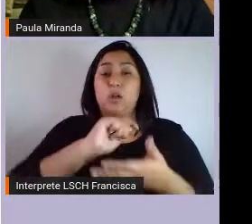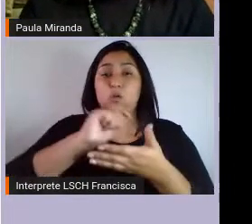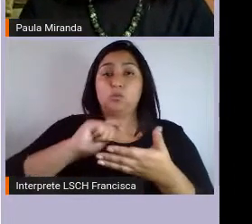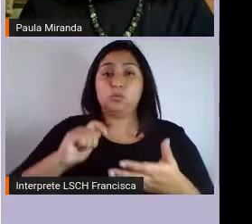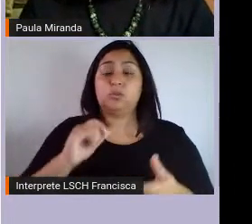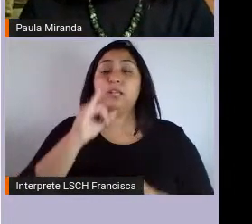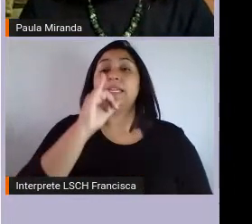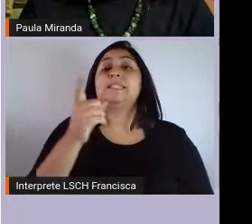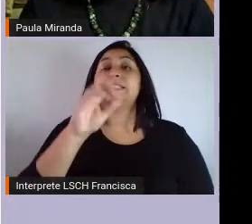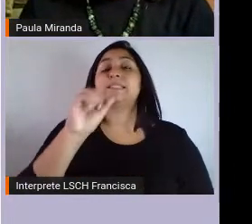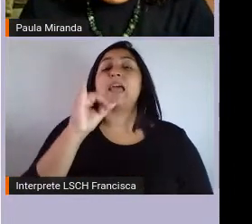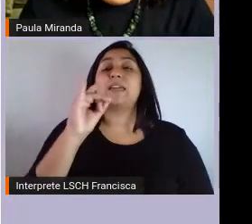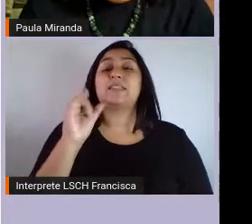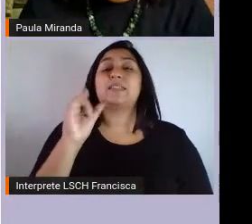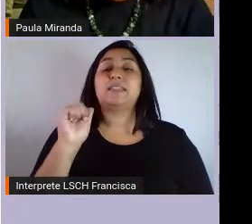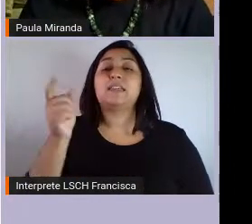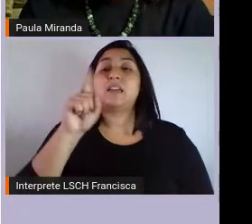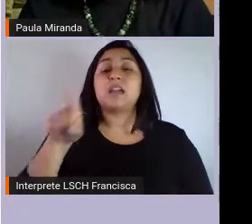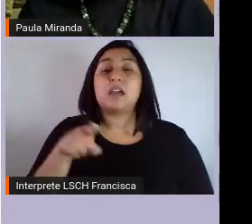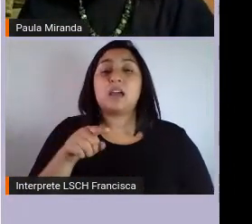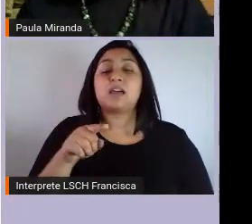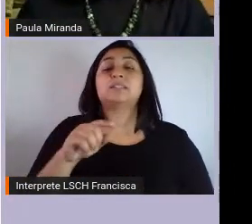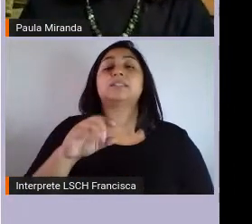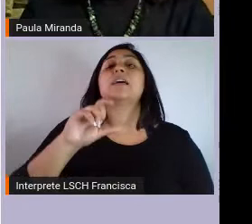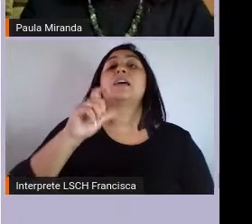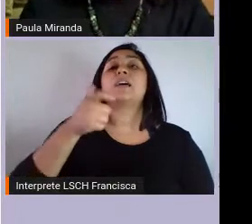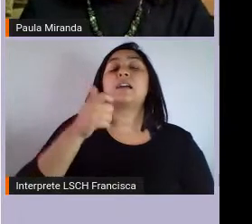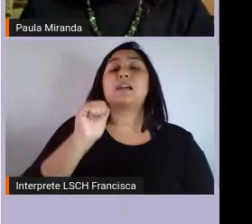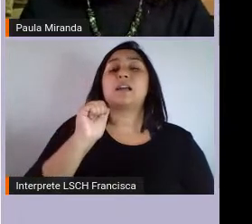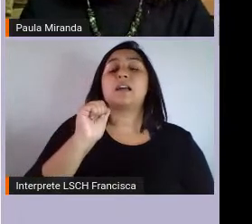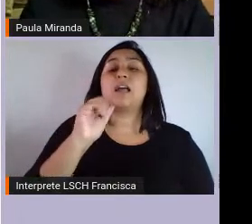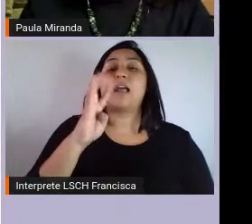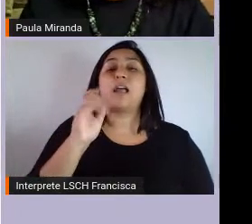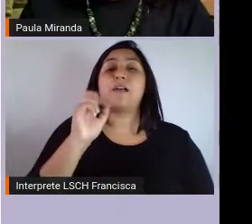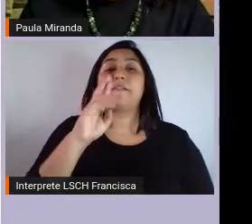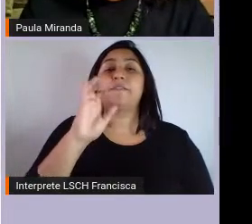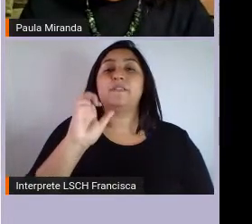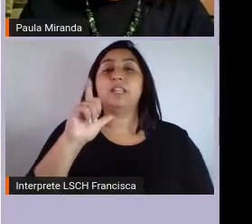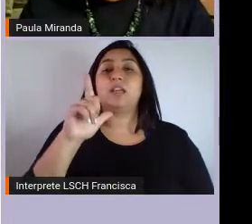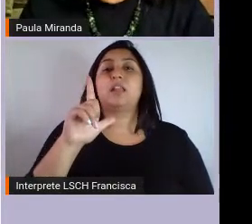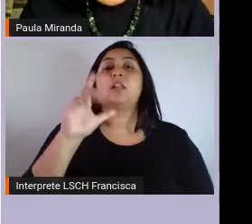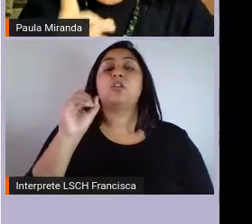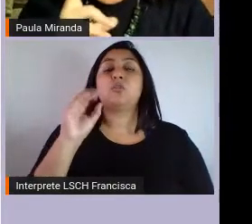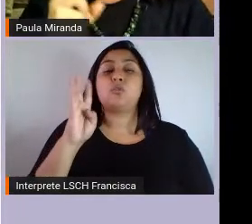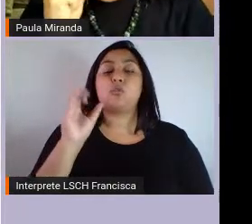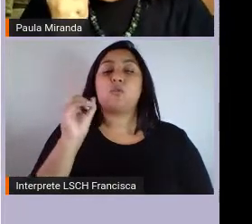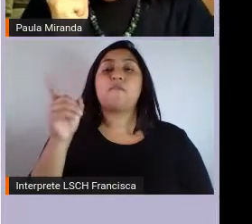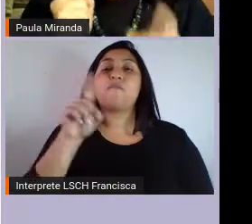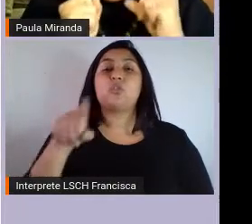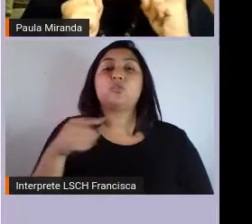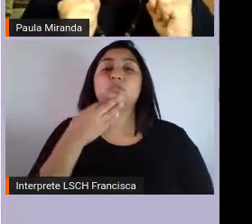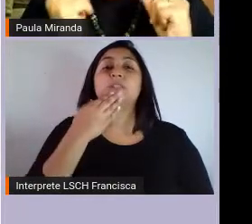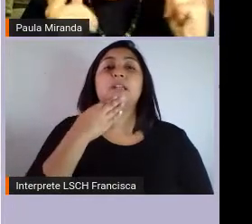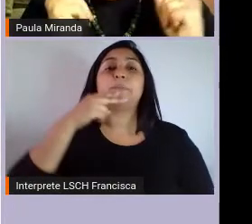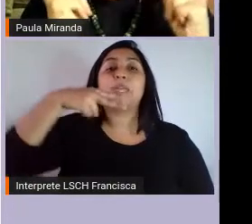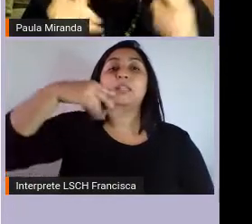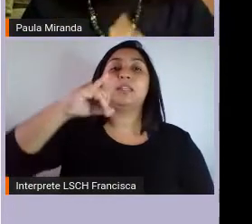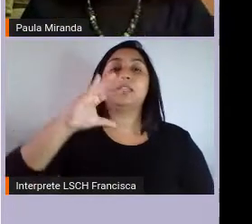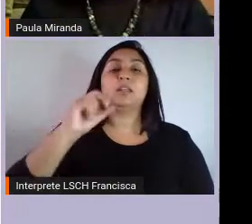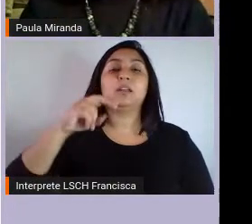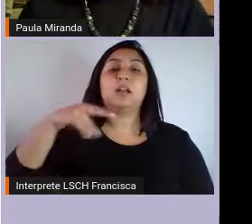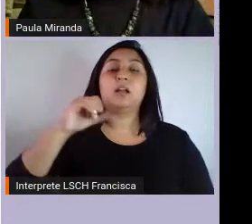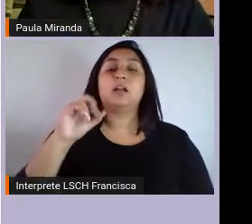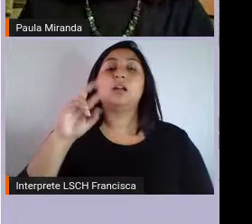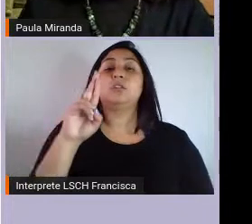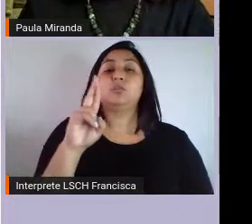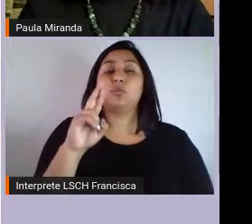Angulo, Don Gabriel Lobos, ahí en la esquinita está Nicanor Parra, que siempre la acompañaba muchísimo, se fijan ella, lápiz en mano, la grabadora, así